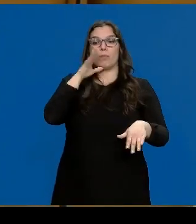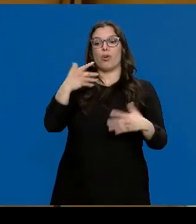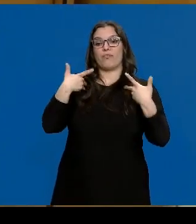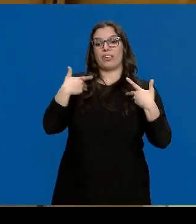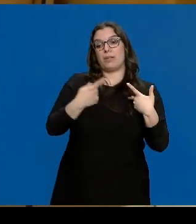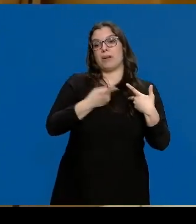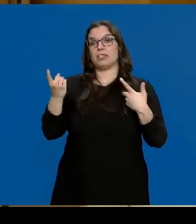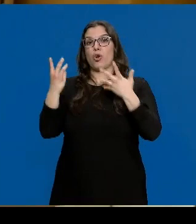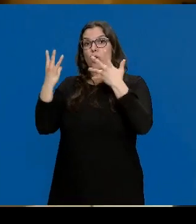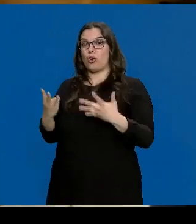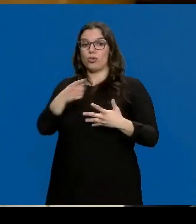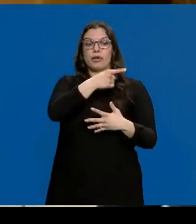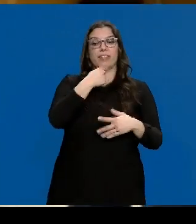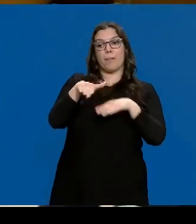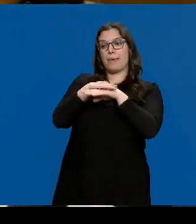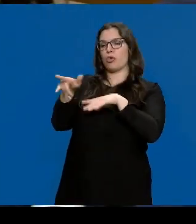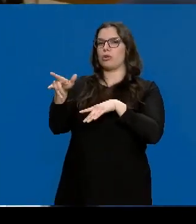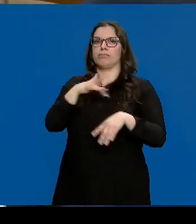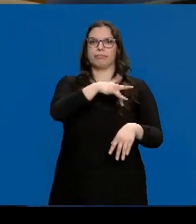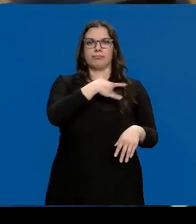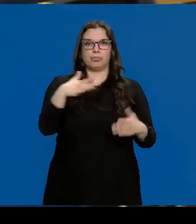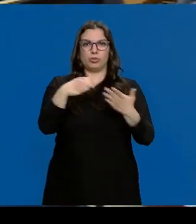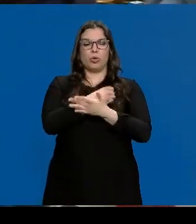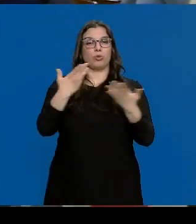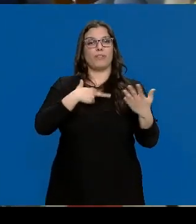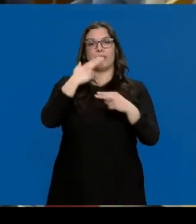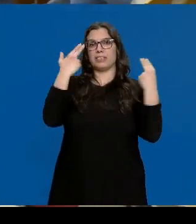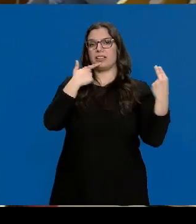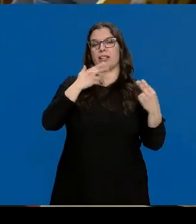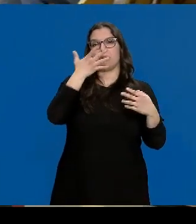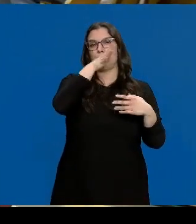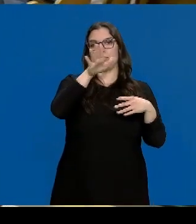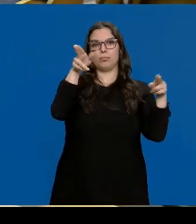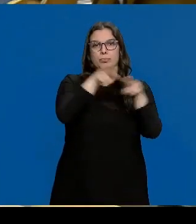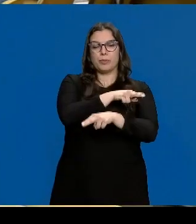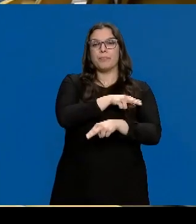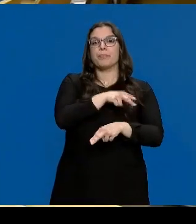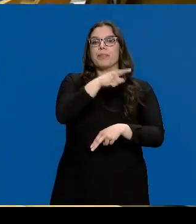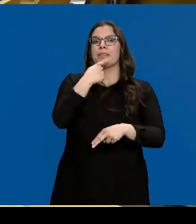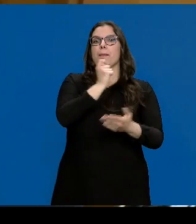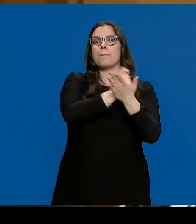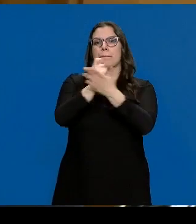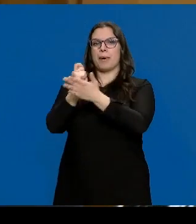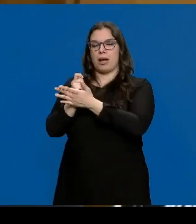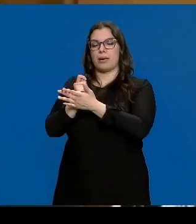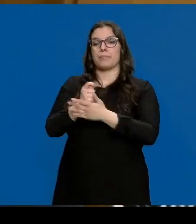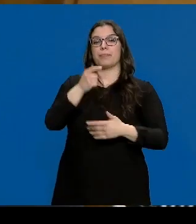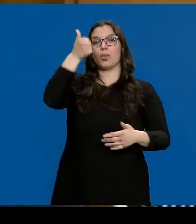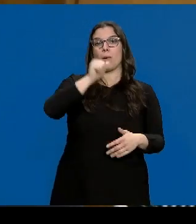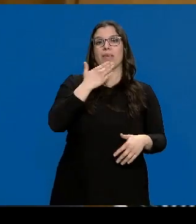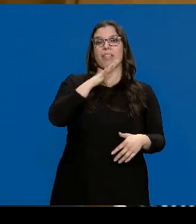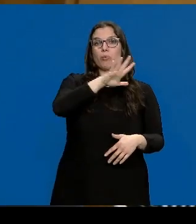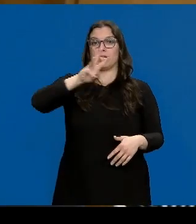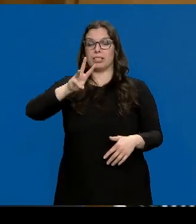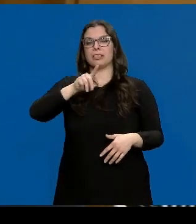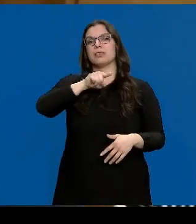han aceptado su perdón y el fiscal ha retirado la acusación. Tendrá que pagar indemnizaciones. El hombre de 53